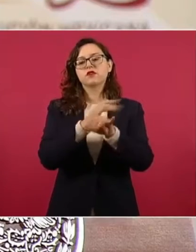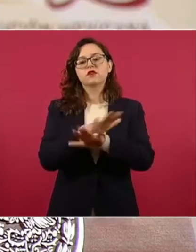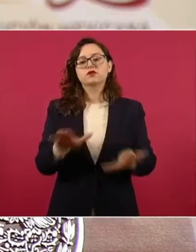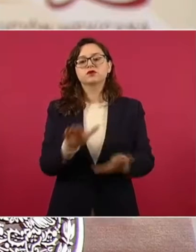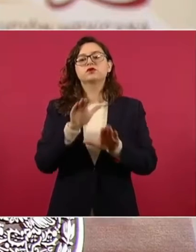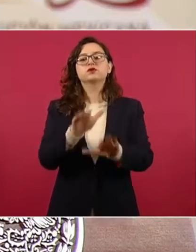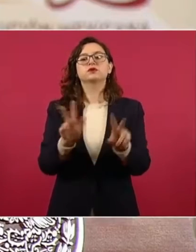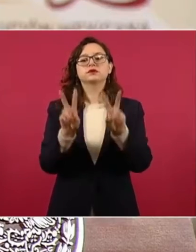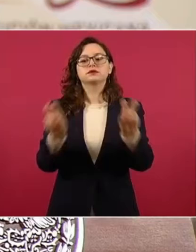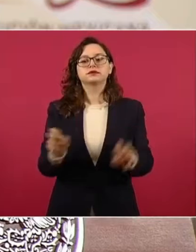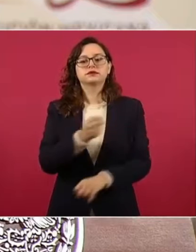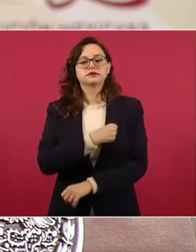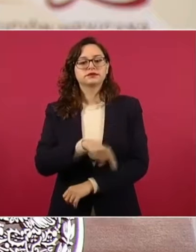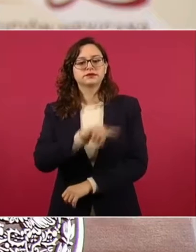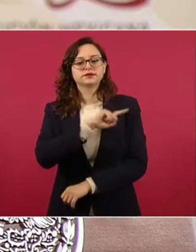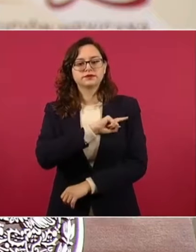Recuerdo